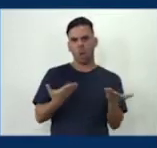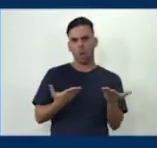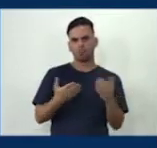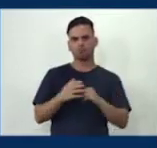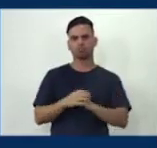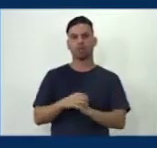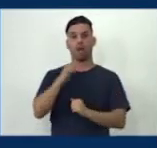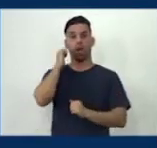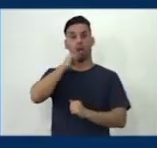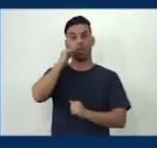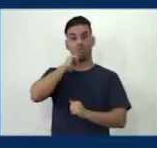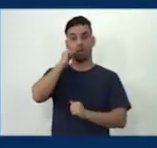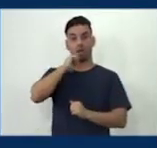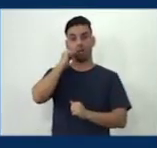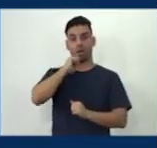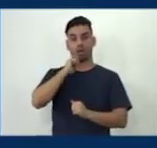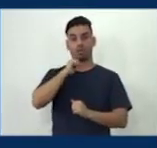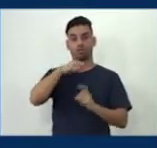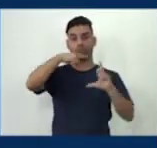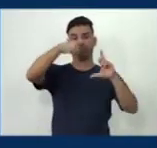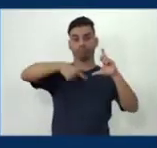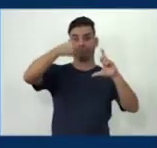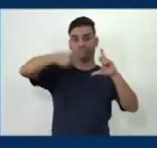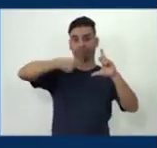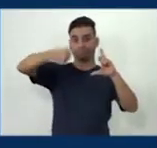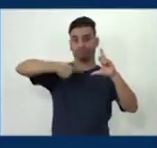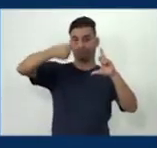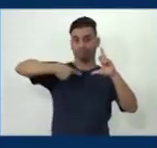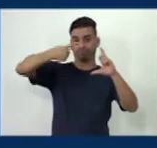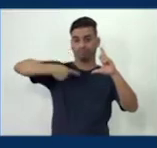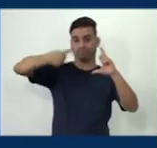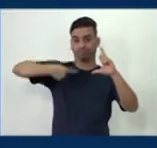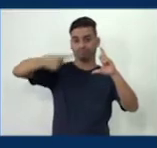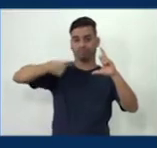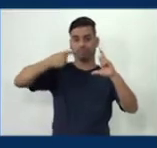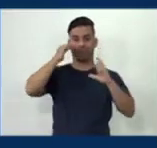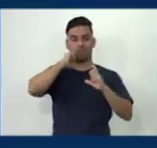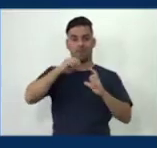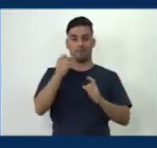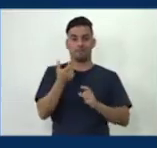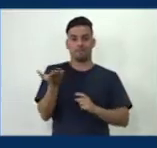este caso podemos decir aumentando el número de espiras de la bobina.